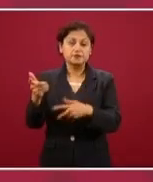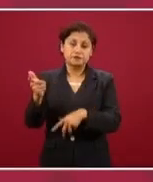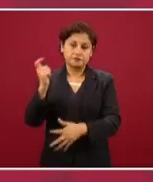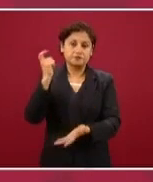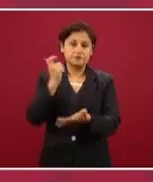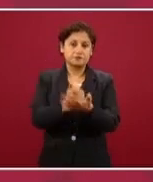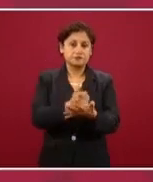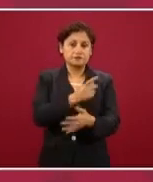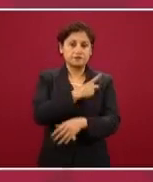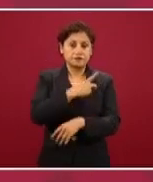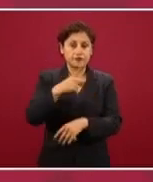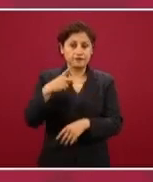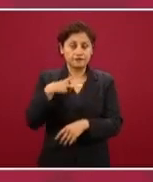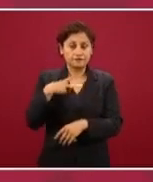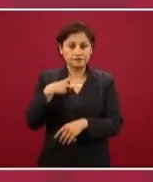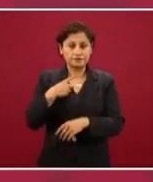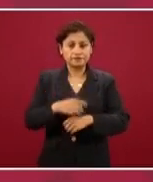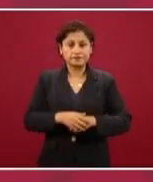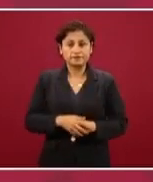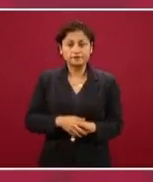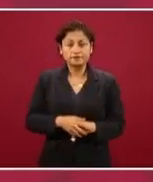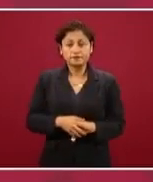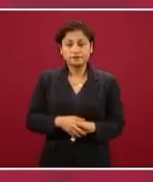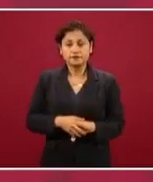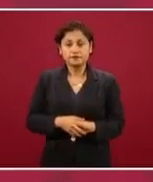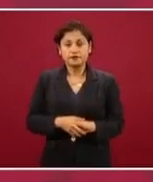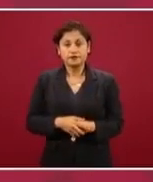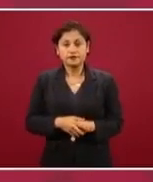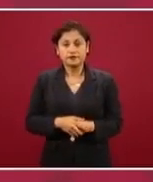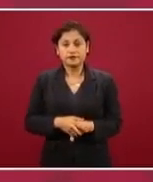por la transmisión, porque